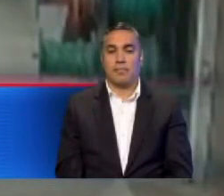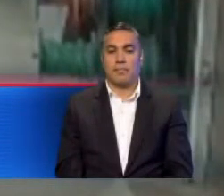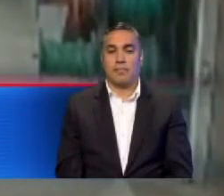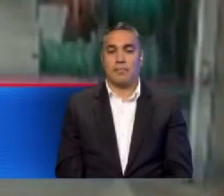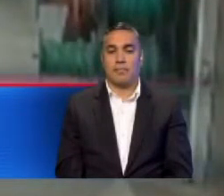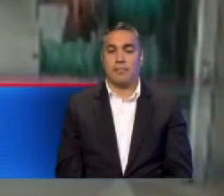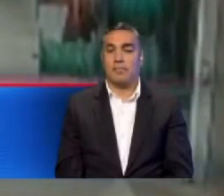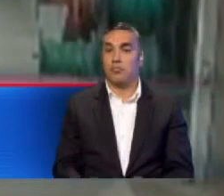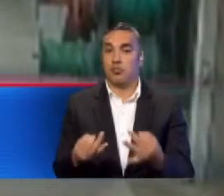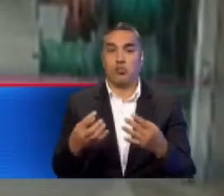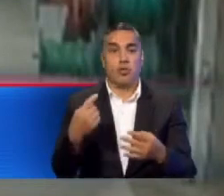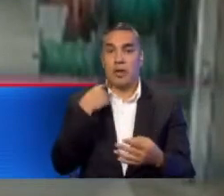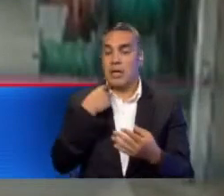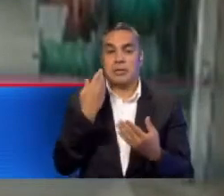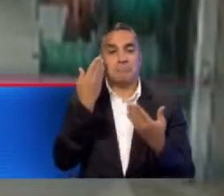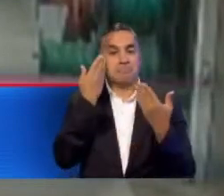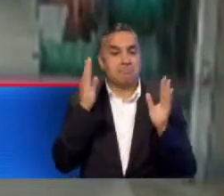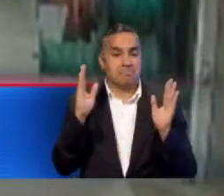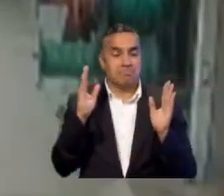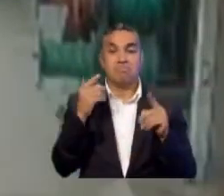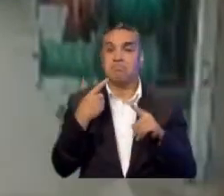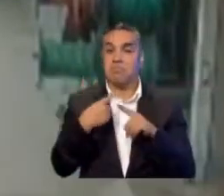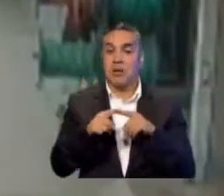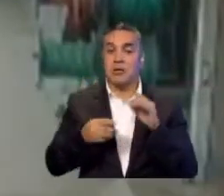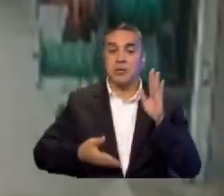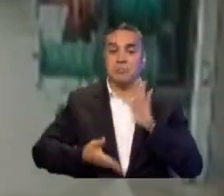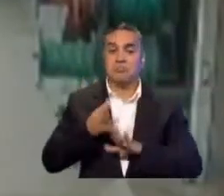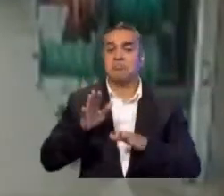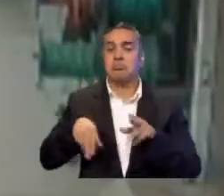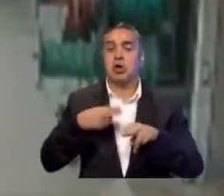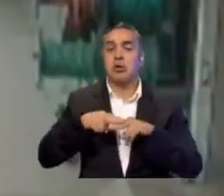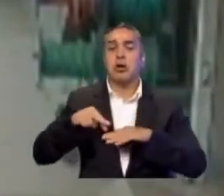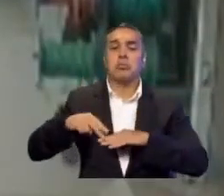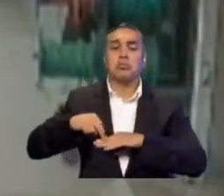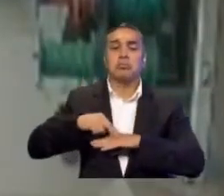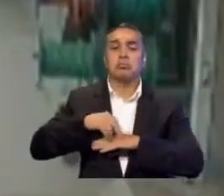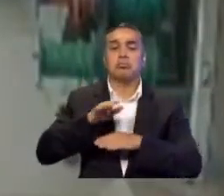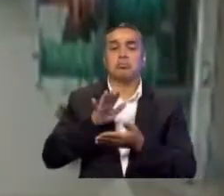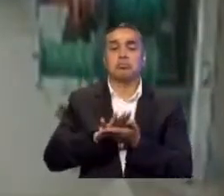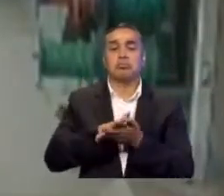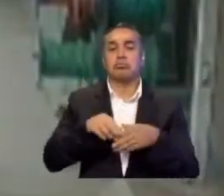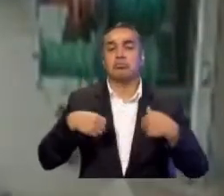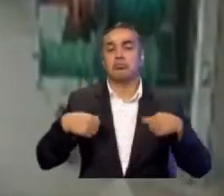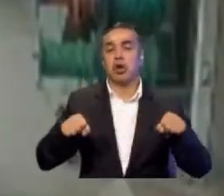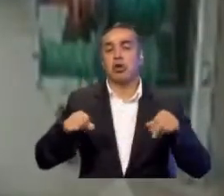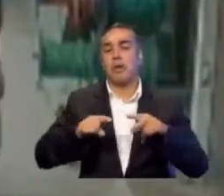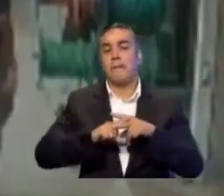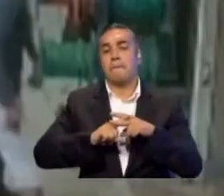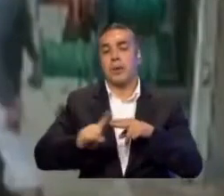No se ha cuantificado el valor que se llevaron los pillos, pero salieron sin problemas y huyen en moto del sitio.